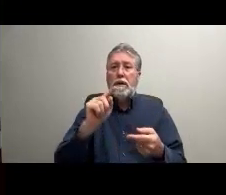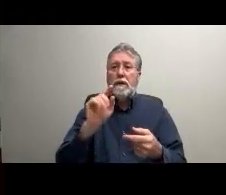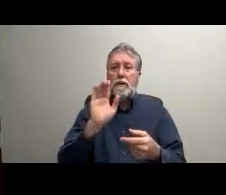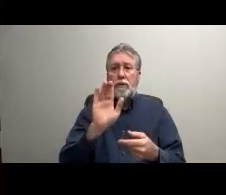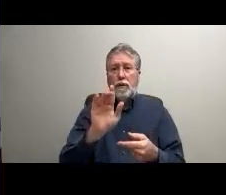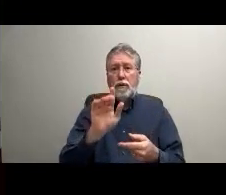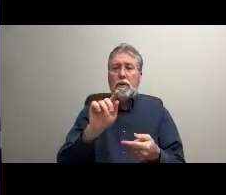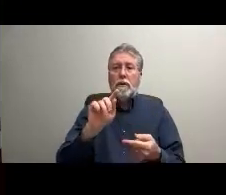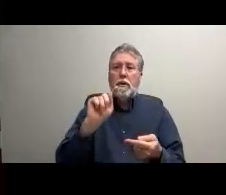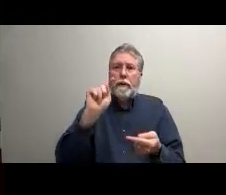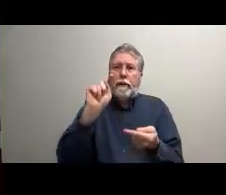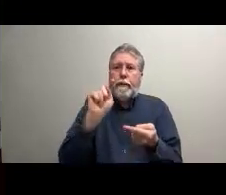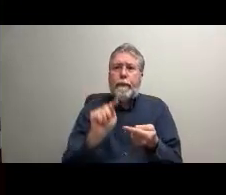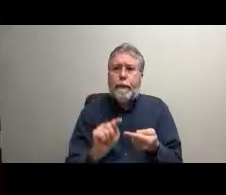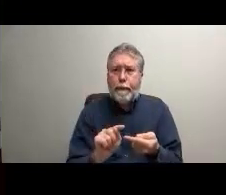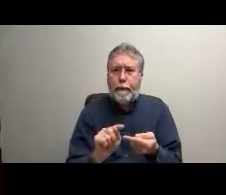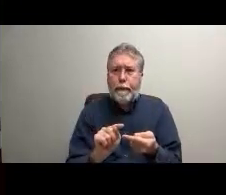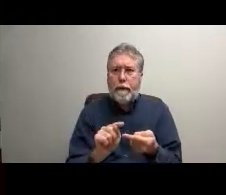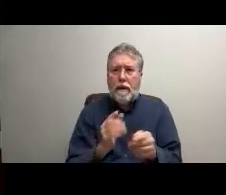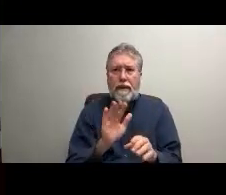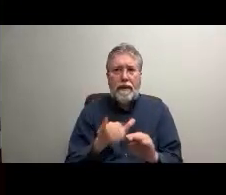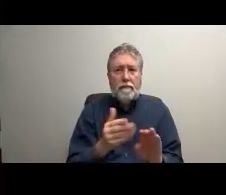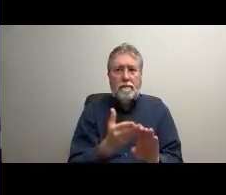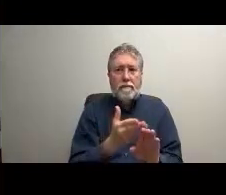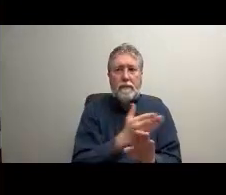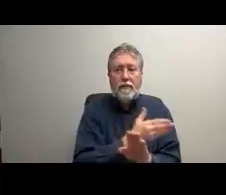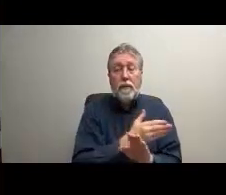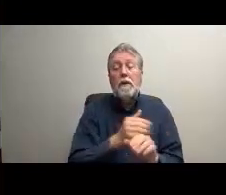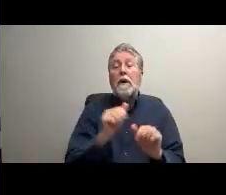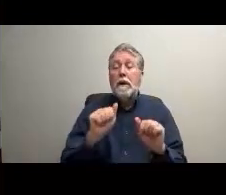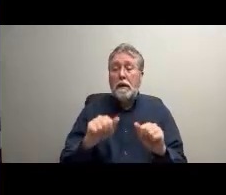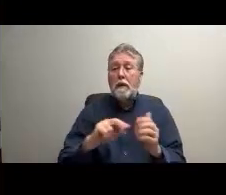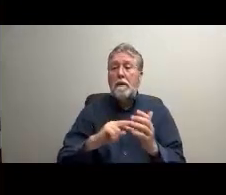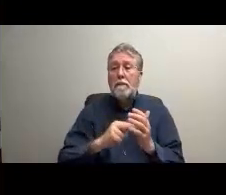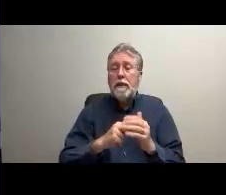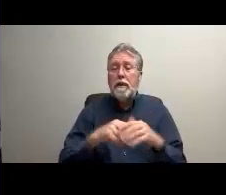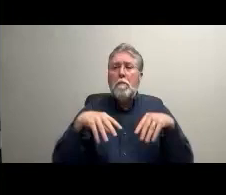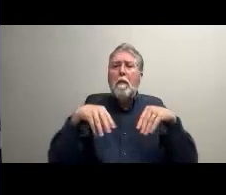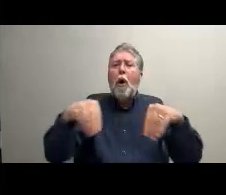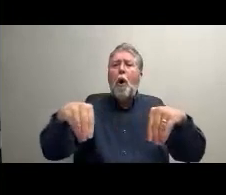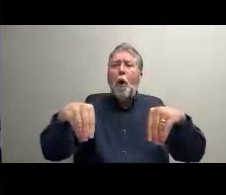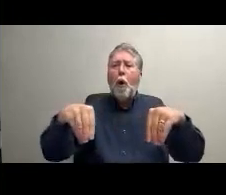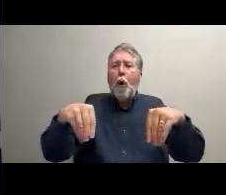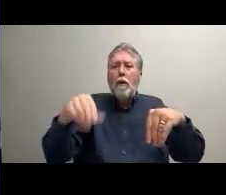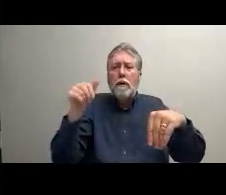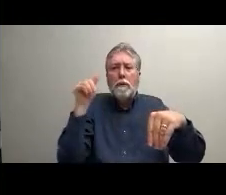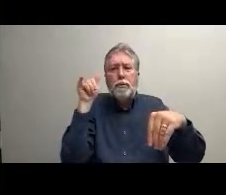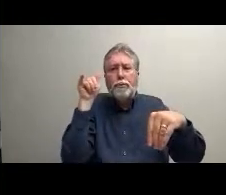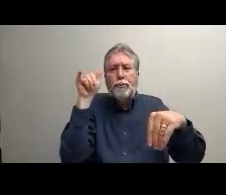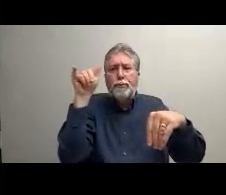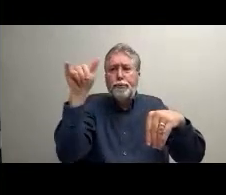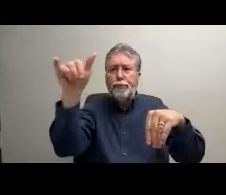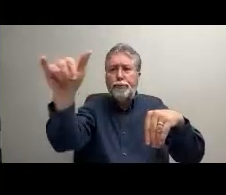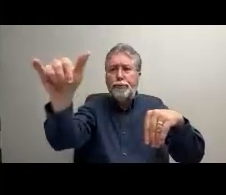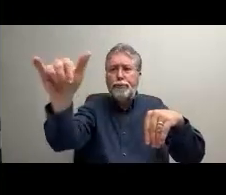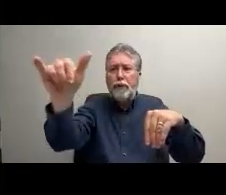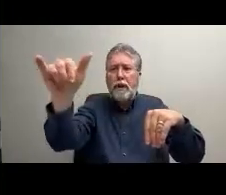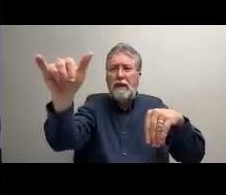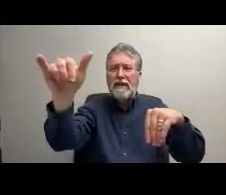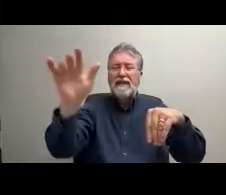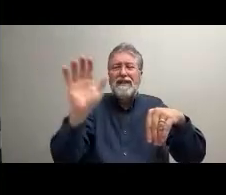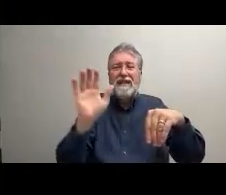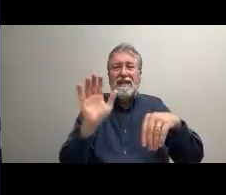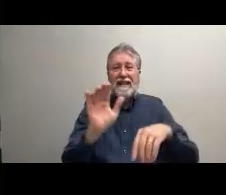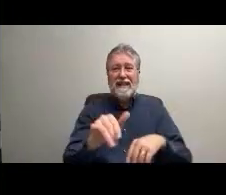series temporales, y eso podría ser indicativo de un apagón durante un largo periodo. Así que ya podemos empezar a ver cómo podrían ser